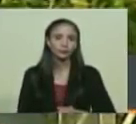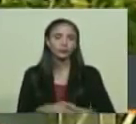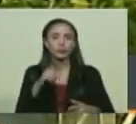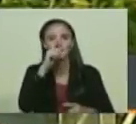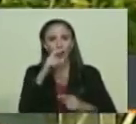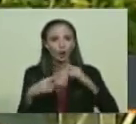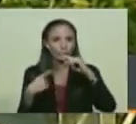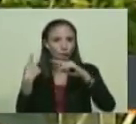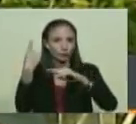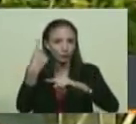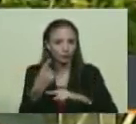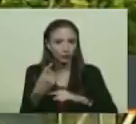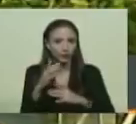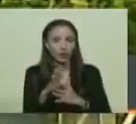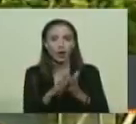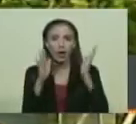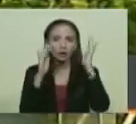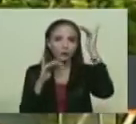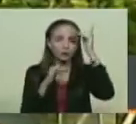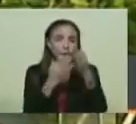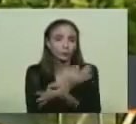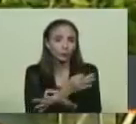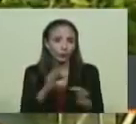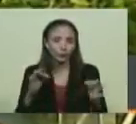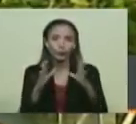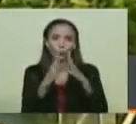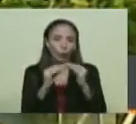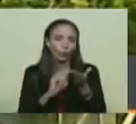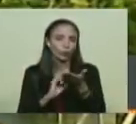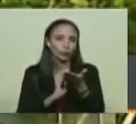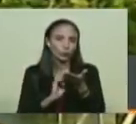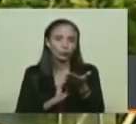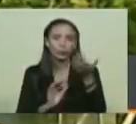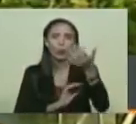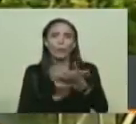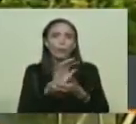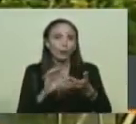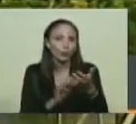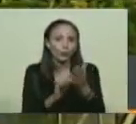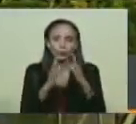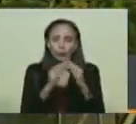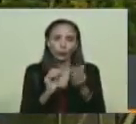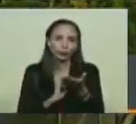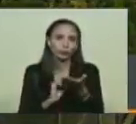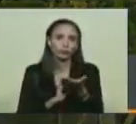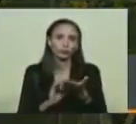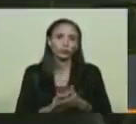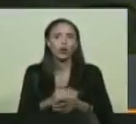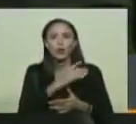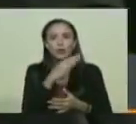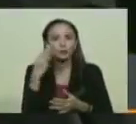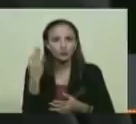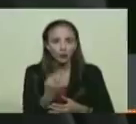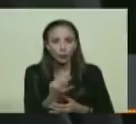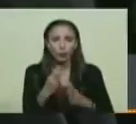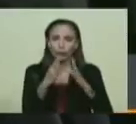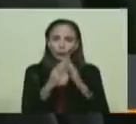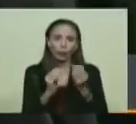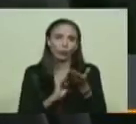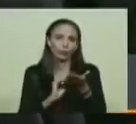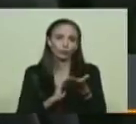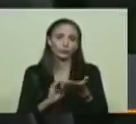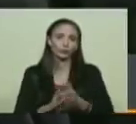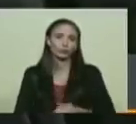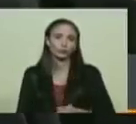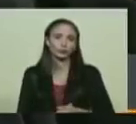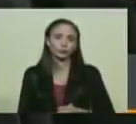año vamos a atender todas las amenazas al orden interno y la paz social, y estamos seguros que los venceremos. Quiero